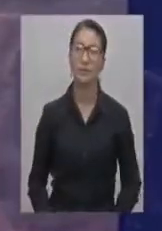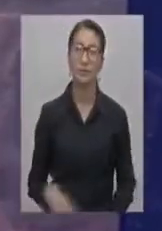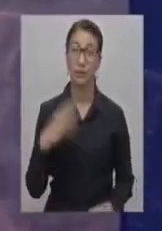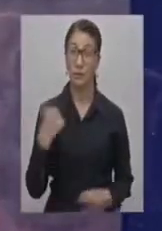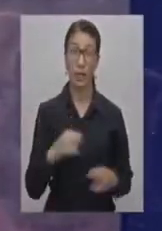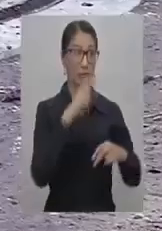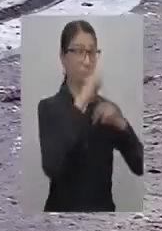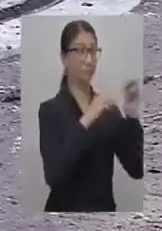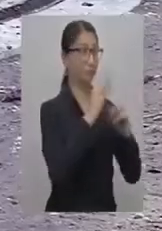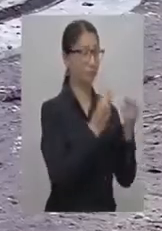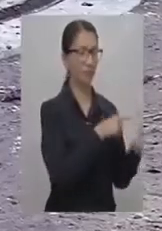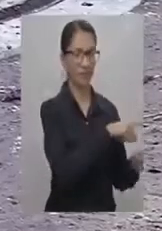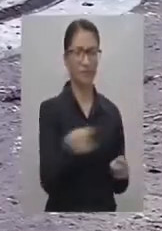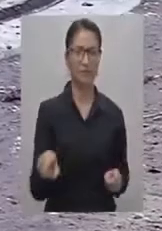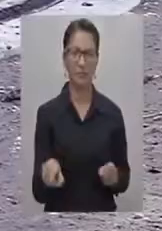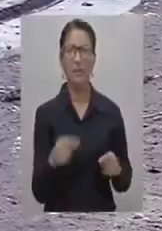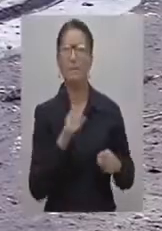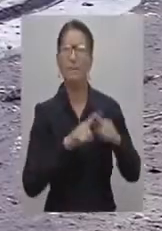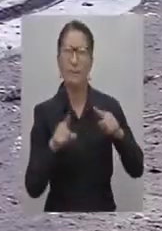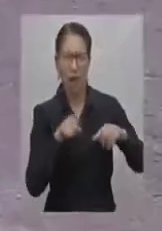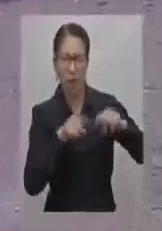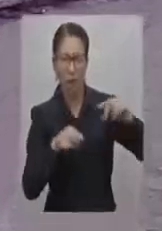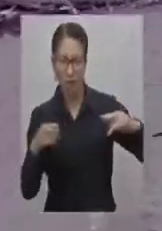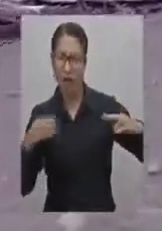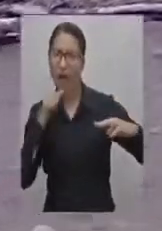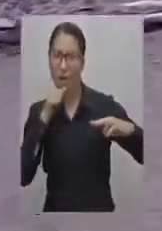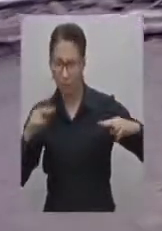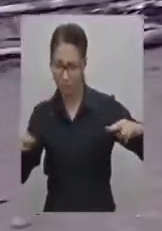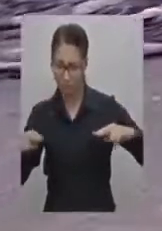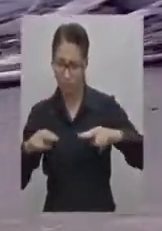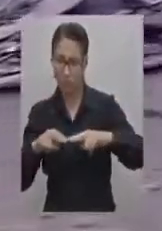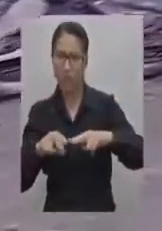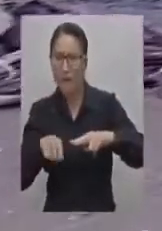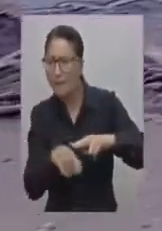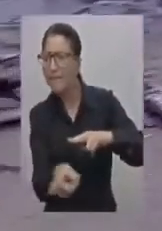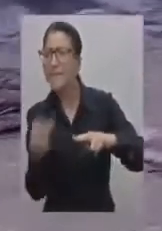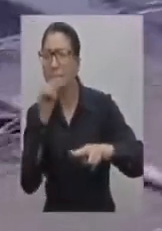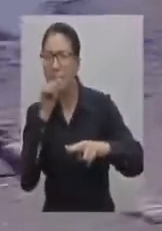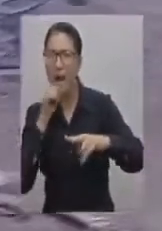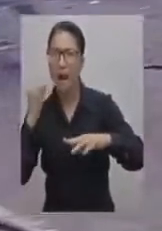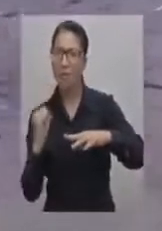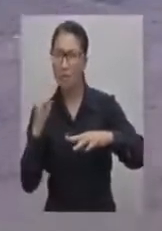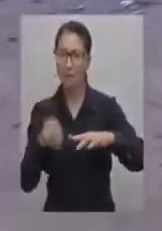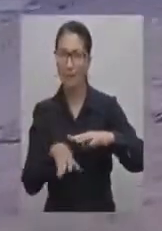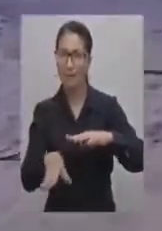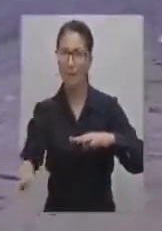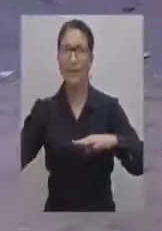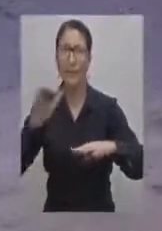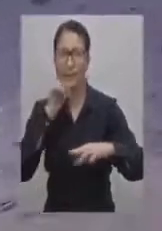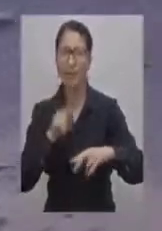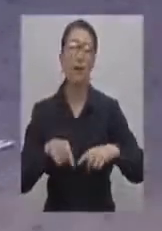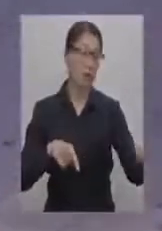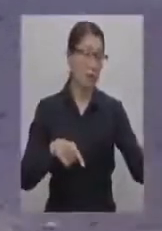obras se entregaron, pero una parte de la red de alcantarillado no se conecta con una estación de bombeo, y a lo que sí funciona no se le hace